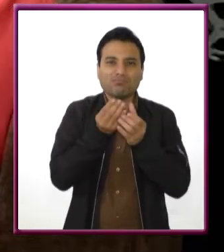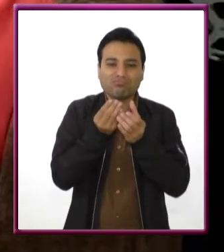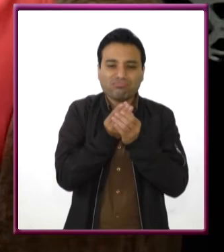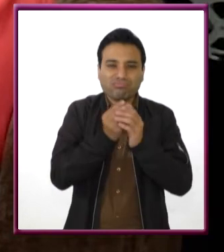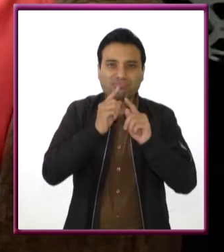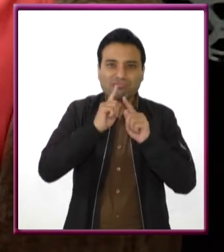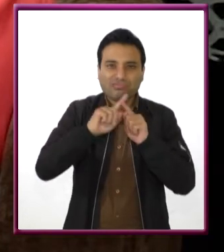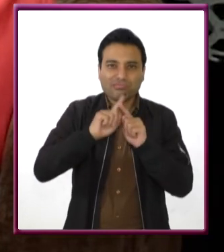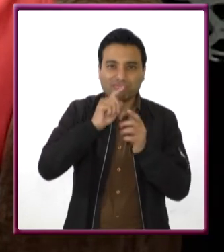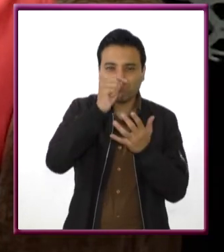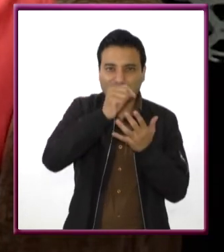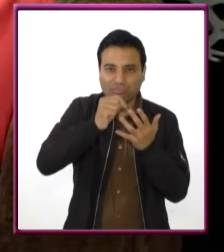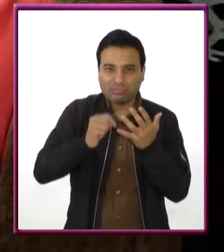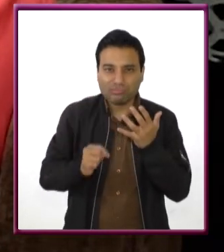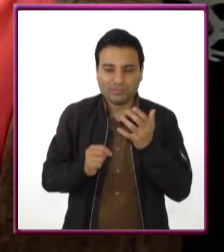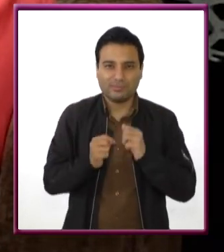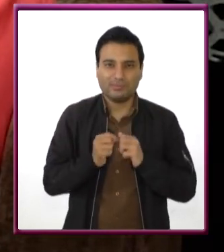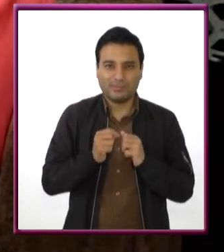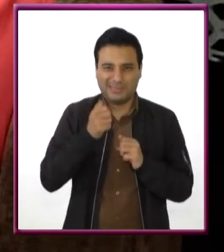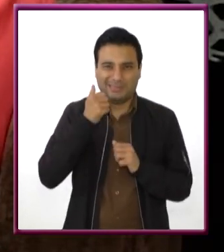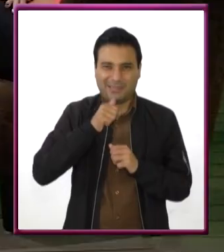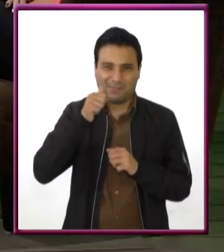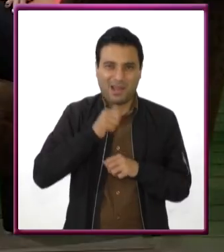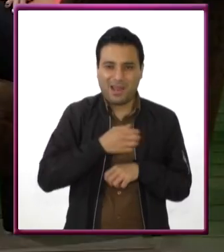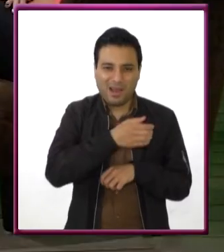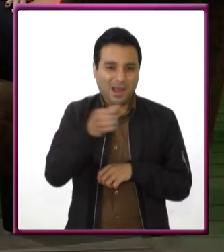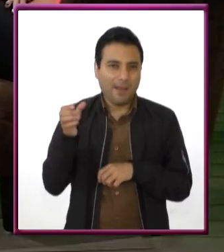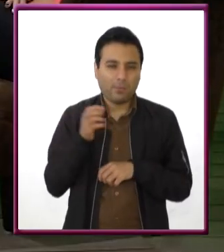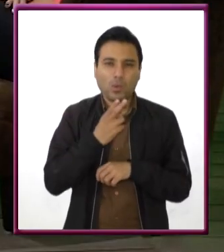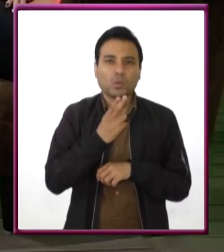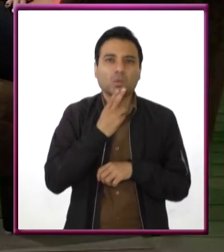obtener los productos agrícolas.